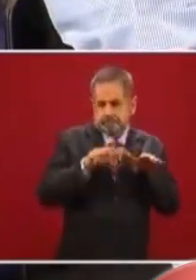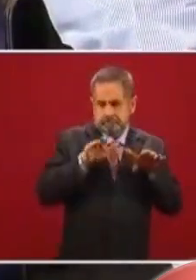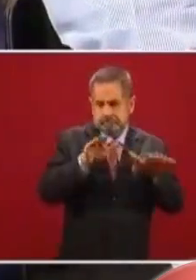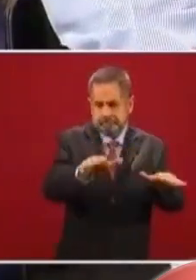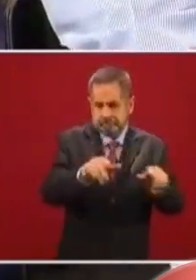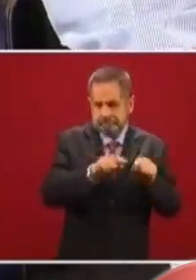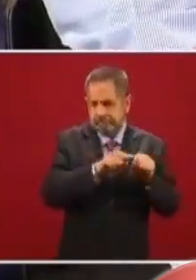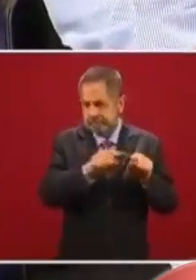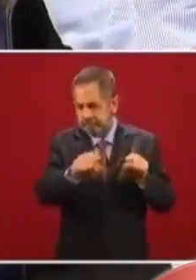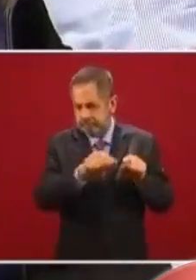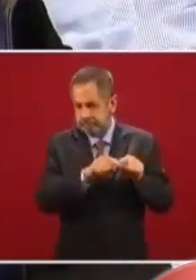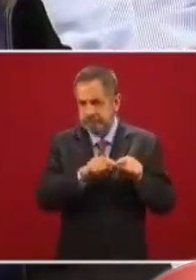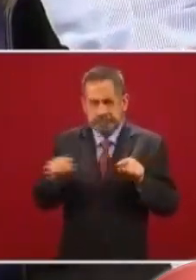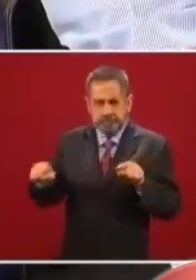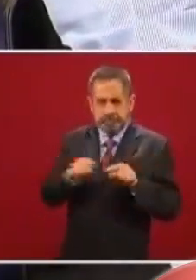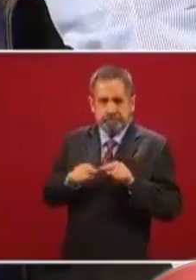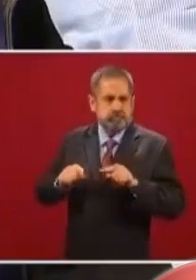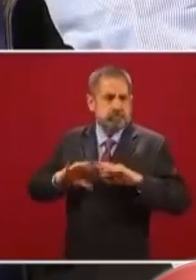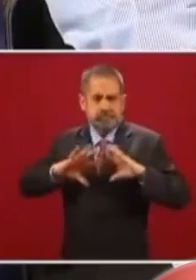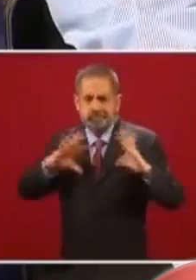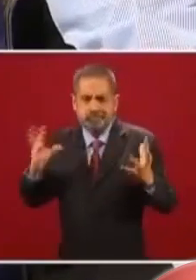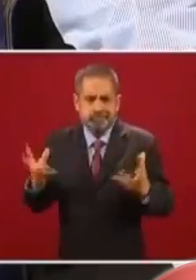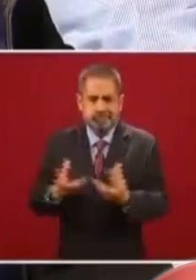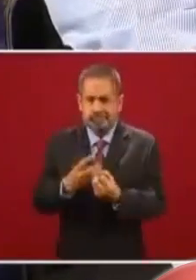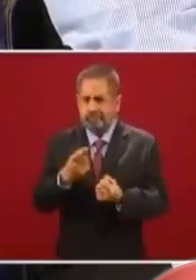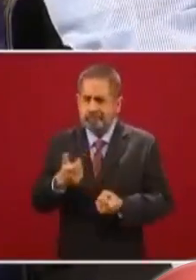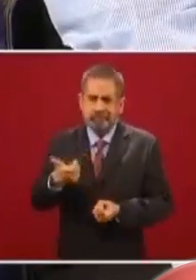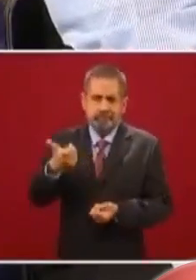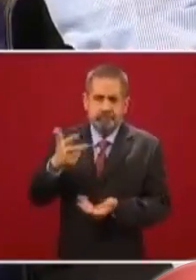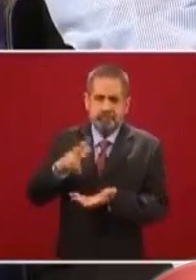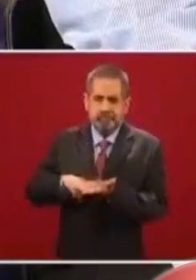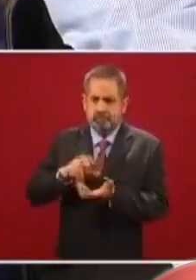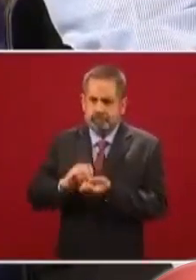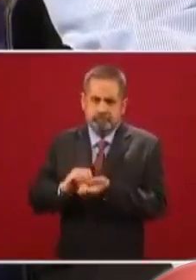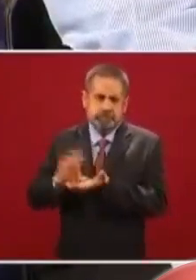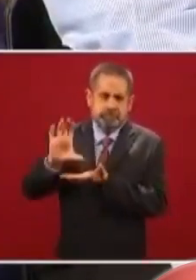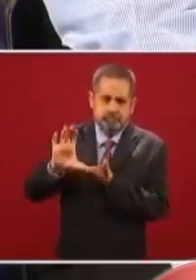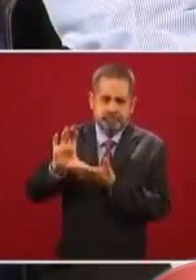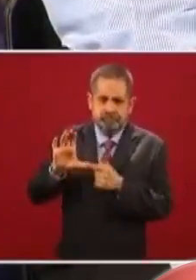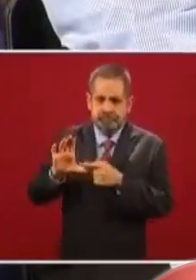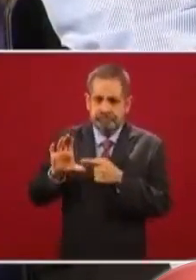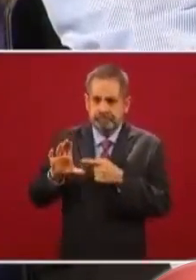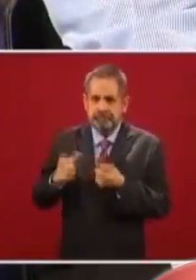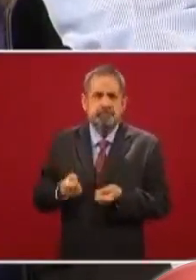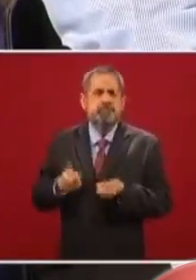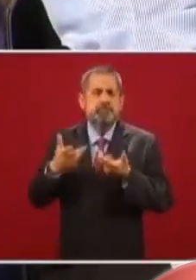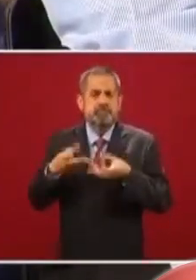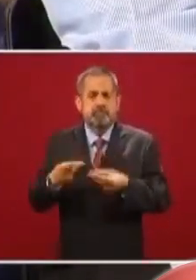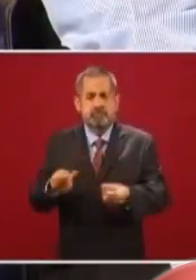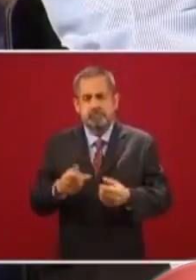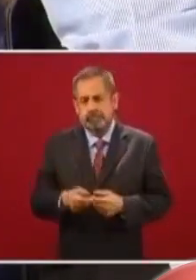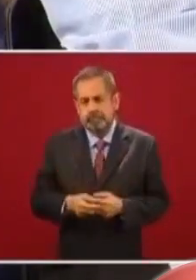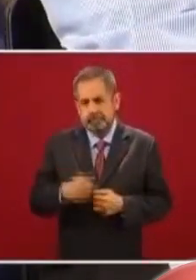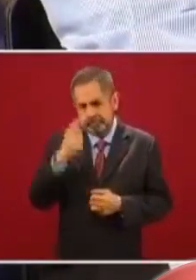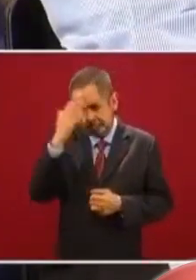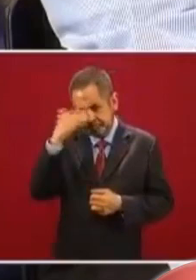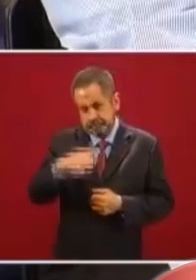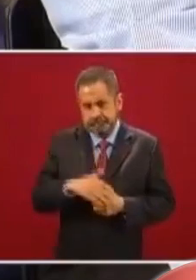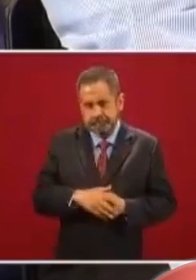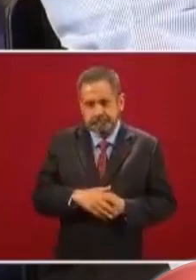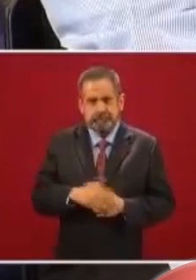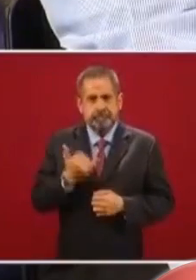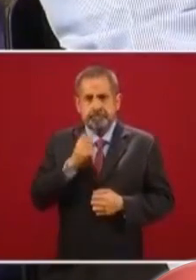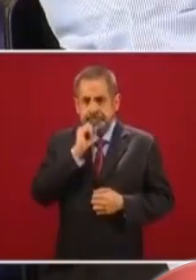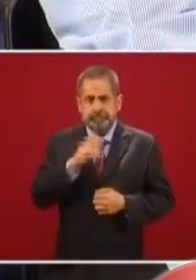tanto el esfuerzo de la Ciudad de México, del Estado de México y de la Secretaría de la Defensa Nacional. Y en este sentido, solamente haciendo un